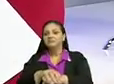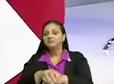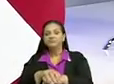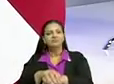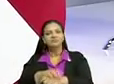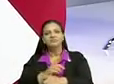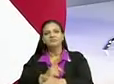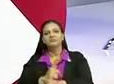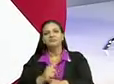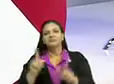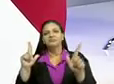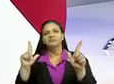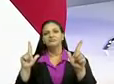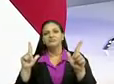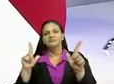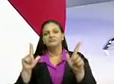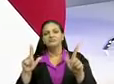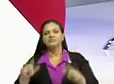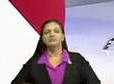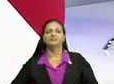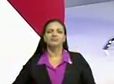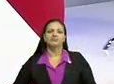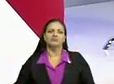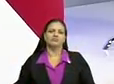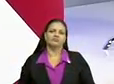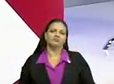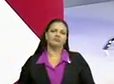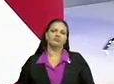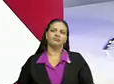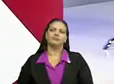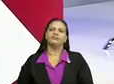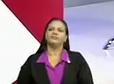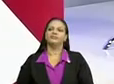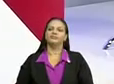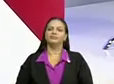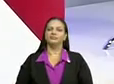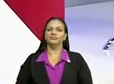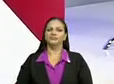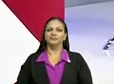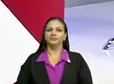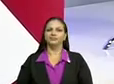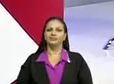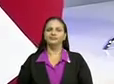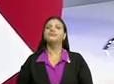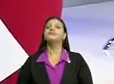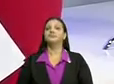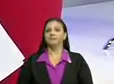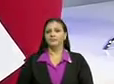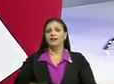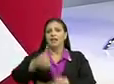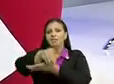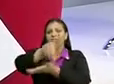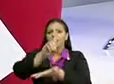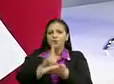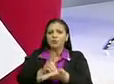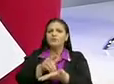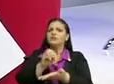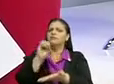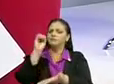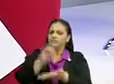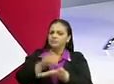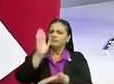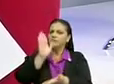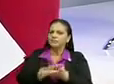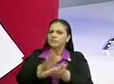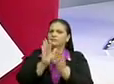delincuente, nadie quiso acudir a la fiscalía, o sea, a asentar su denuncia, que es el proceso normal para